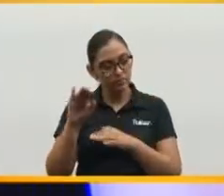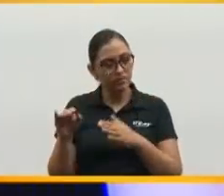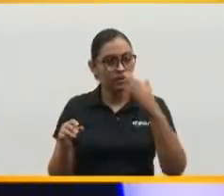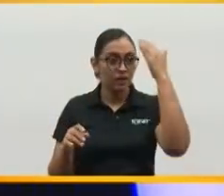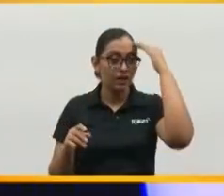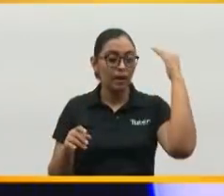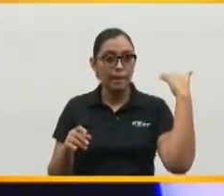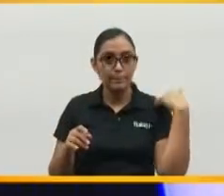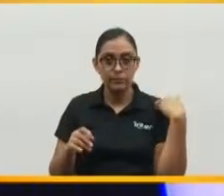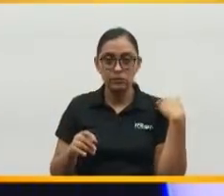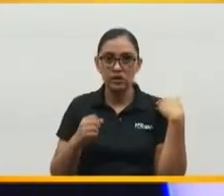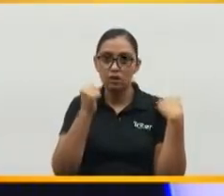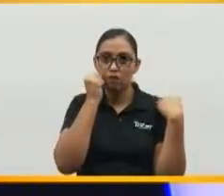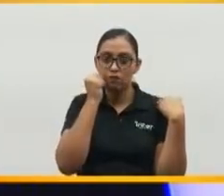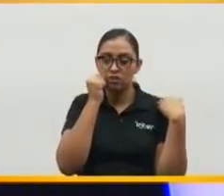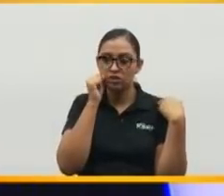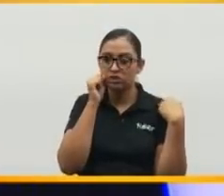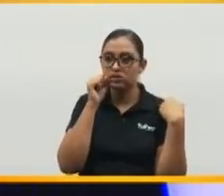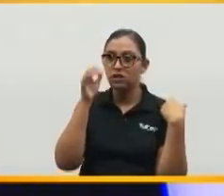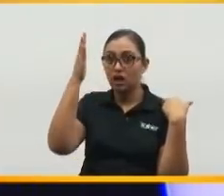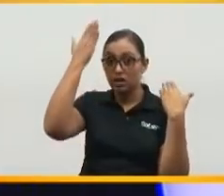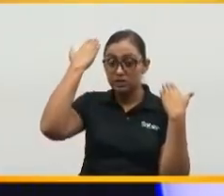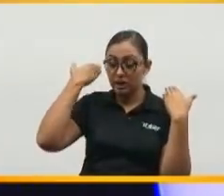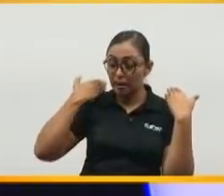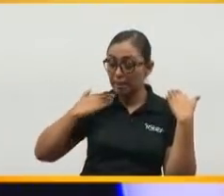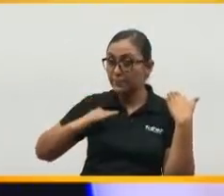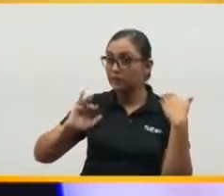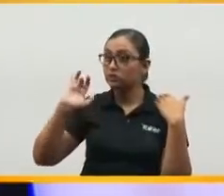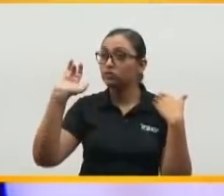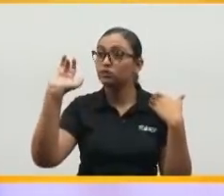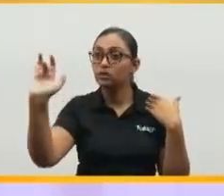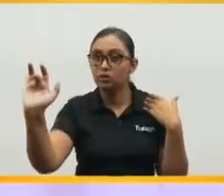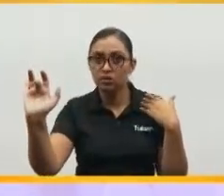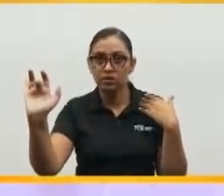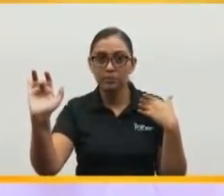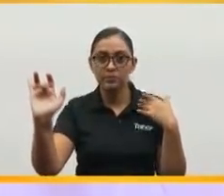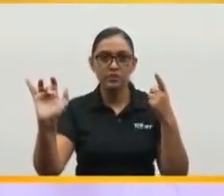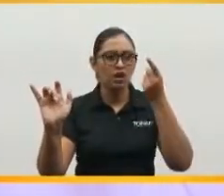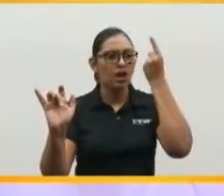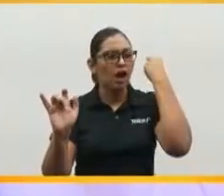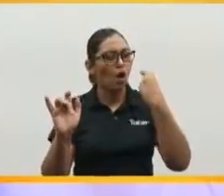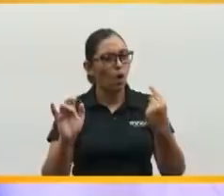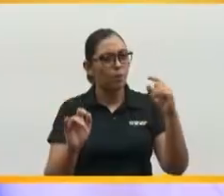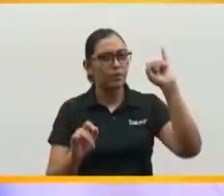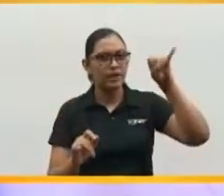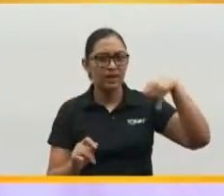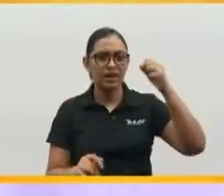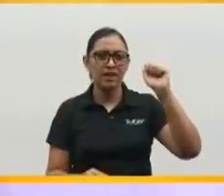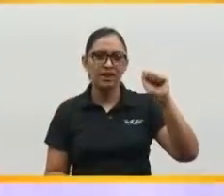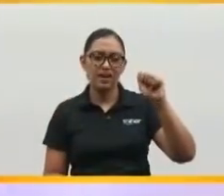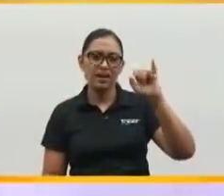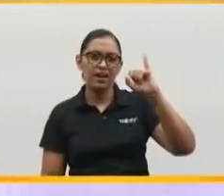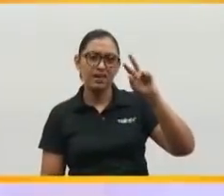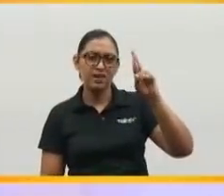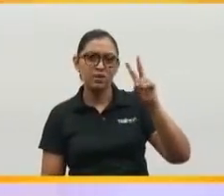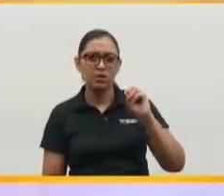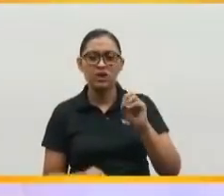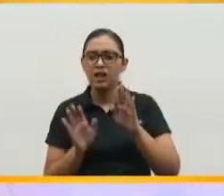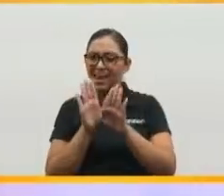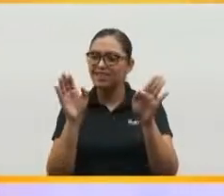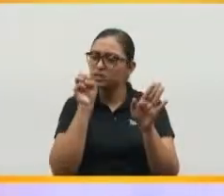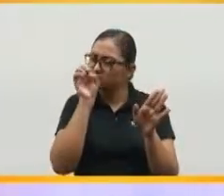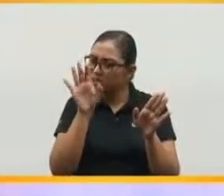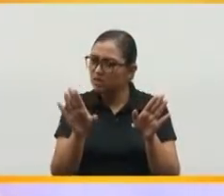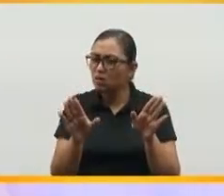manto, y el otro llegó a hablar y le dijo: Señor, fíjate que mi hija está muriendo, y yo sé que con que tú digas una